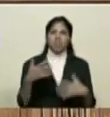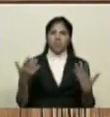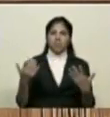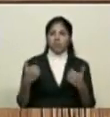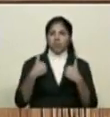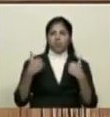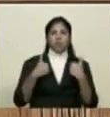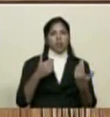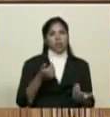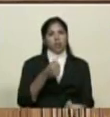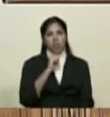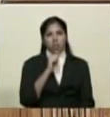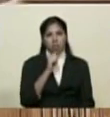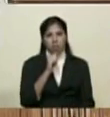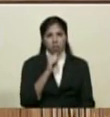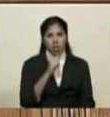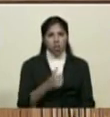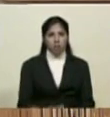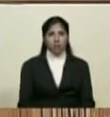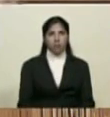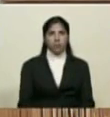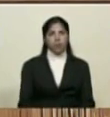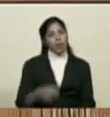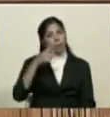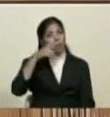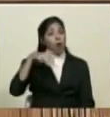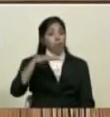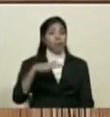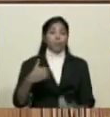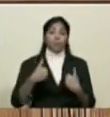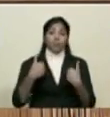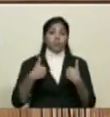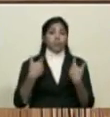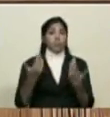queda al garete? ¿Quién queda desamparado? El pueblo.